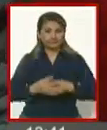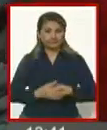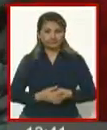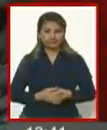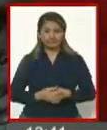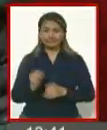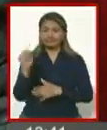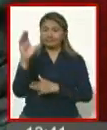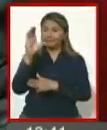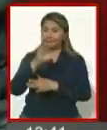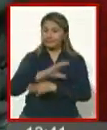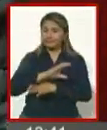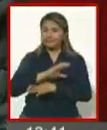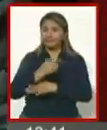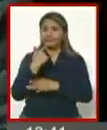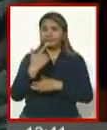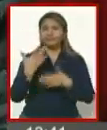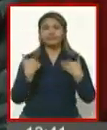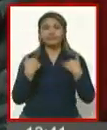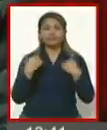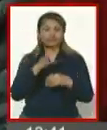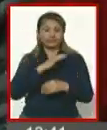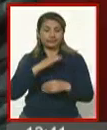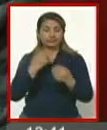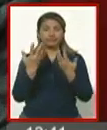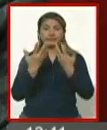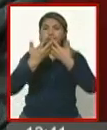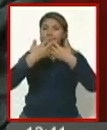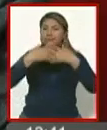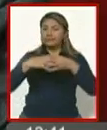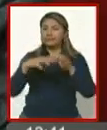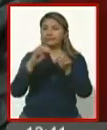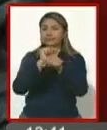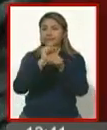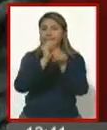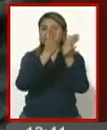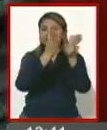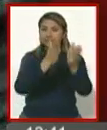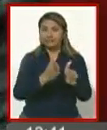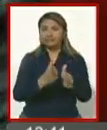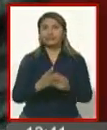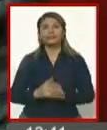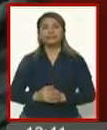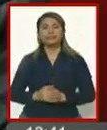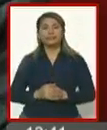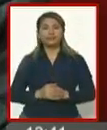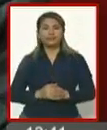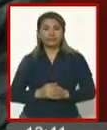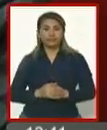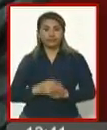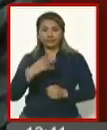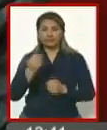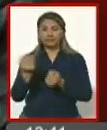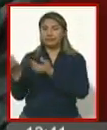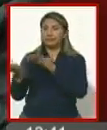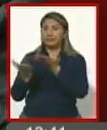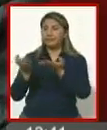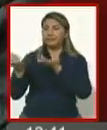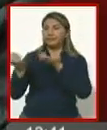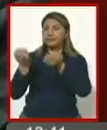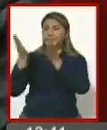la obligatoriedad de constituir comités mixtos entre trabajadores y